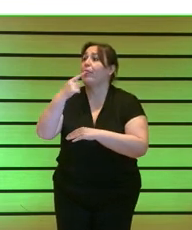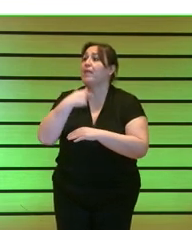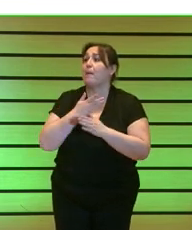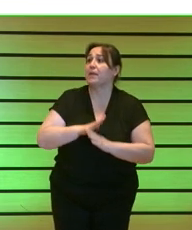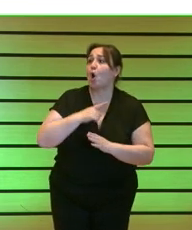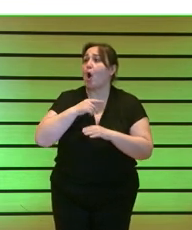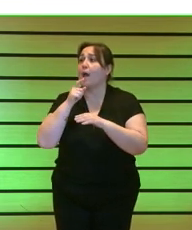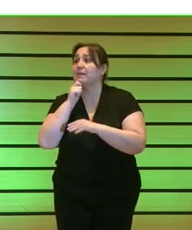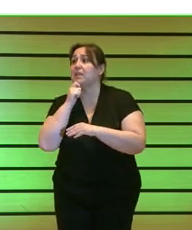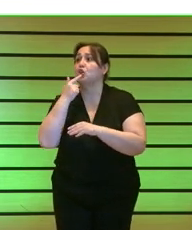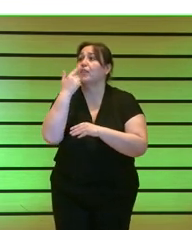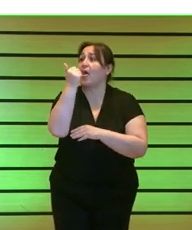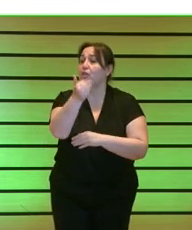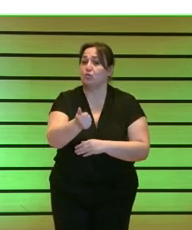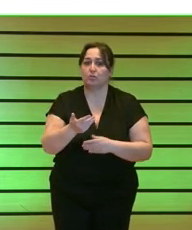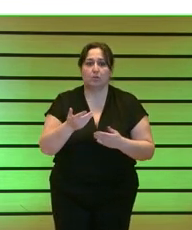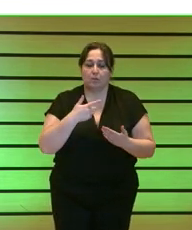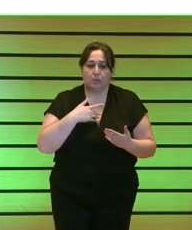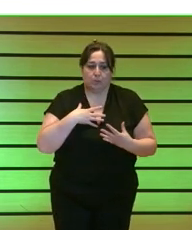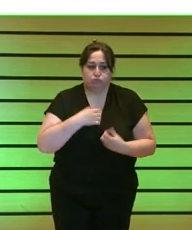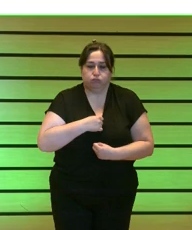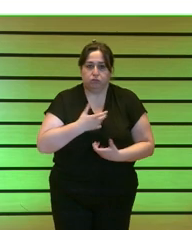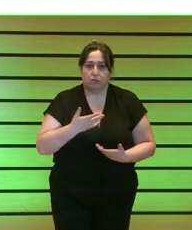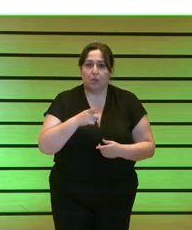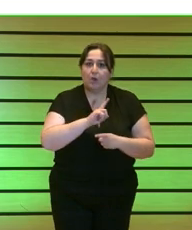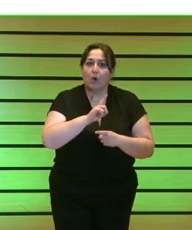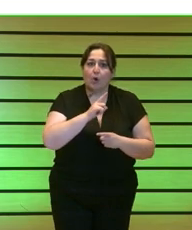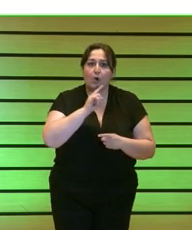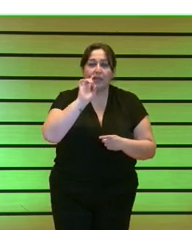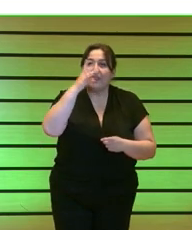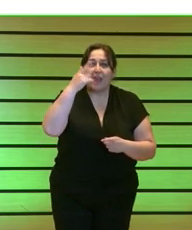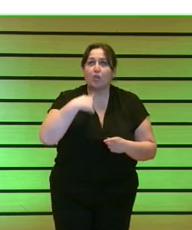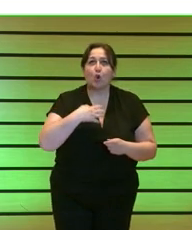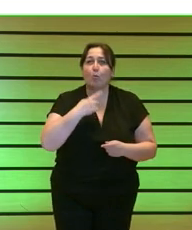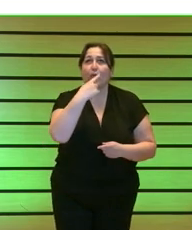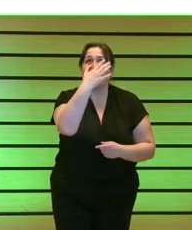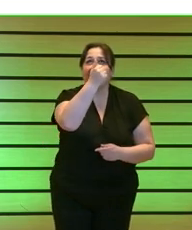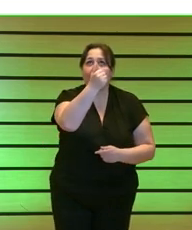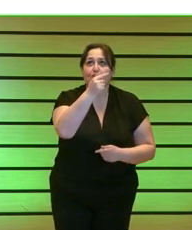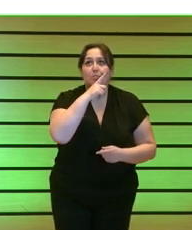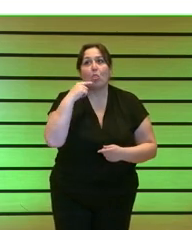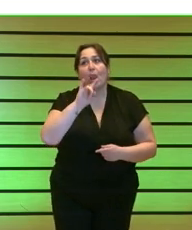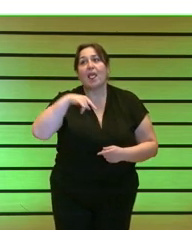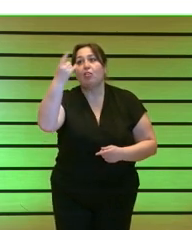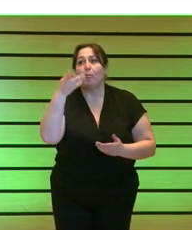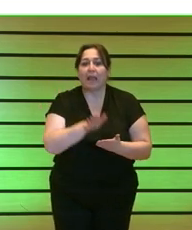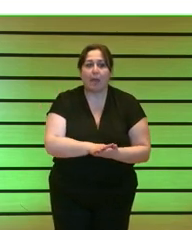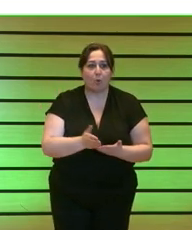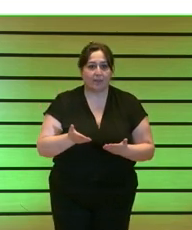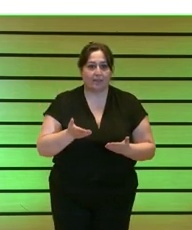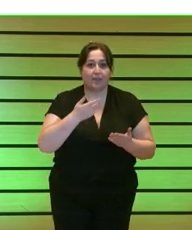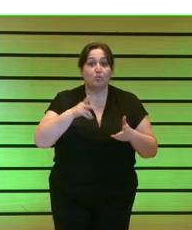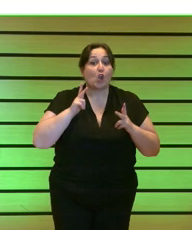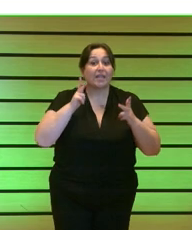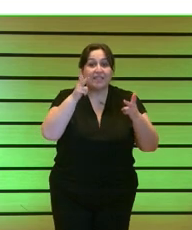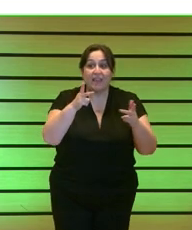y nietos o la idea de no poder decir adiós me duele más que la muerte misma y hay otras residencias para ancianos hospitales y hospicios